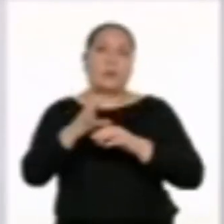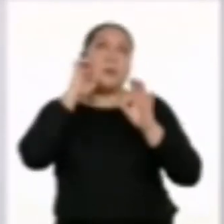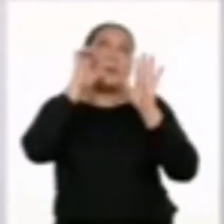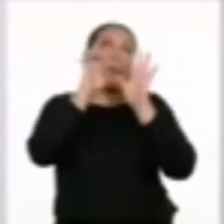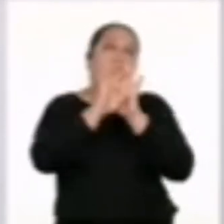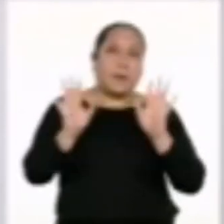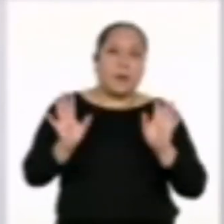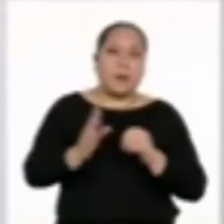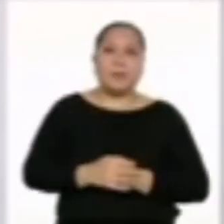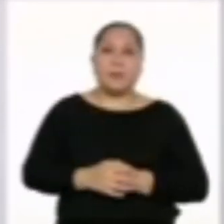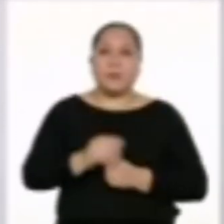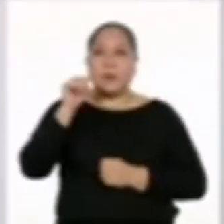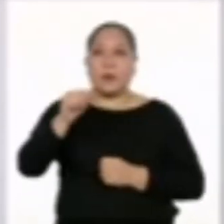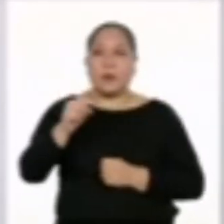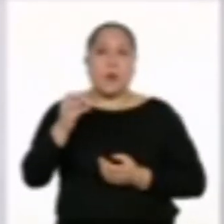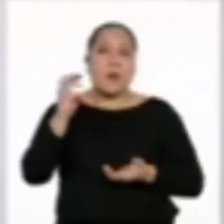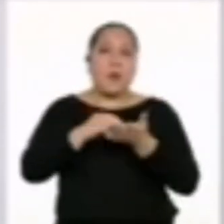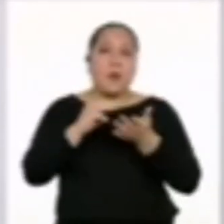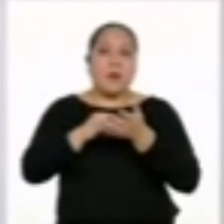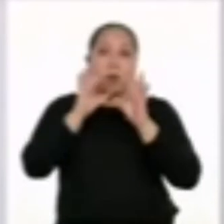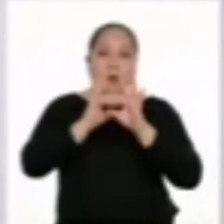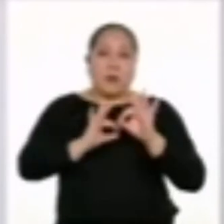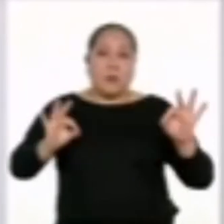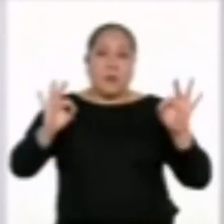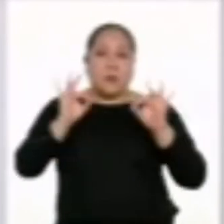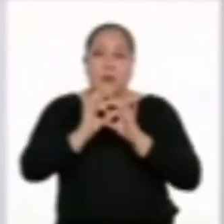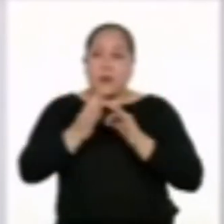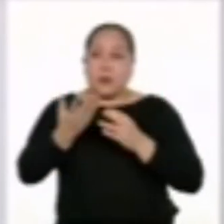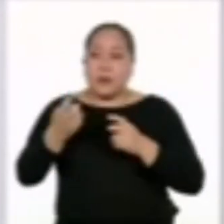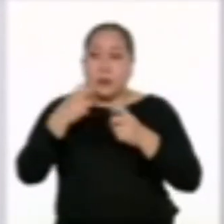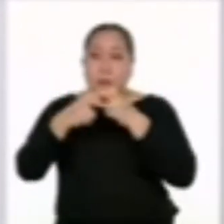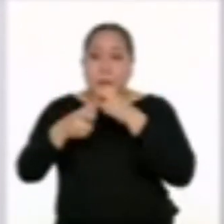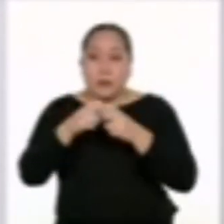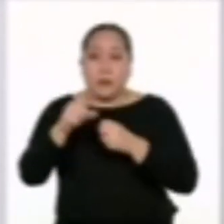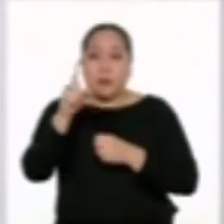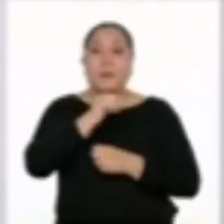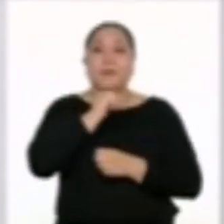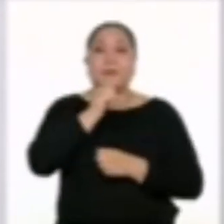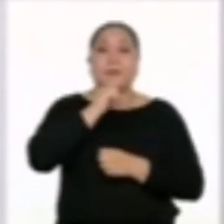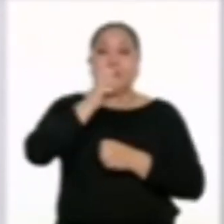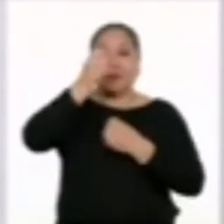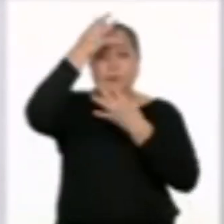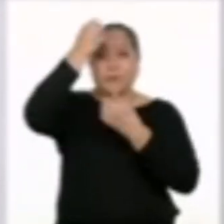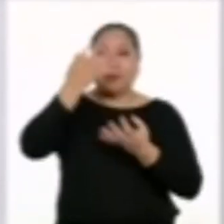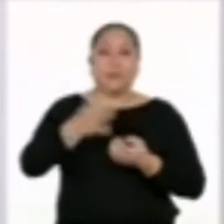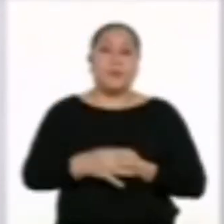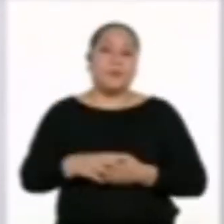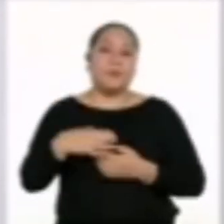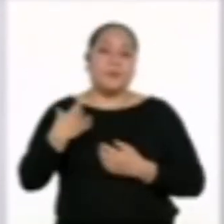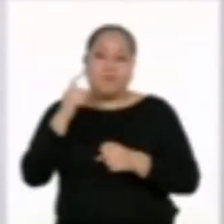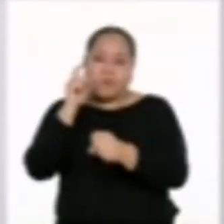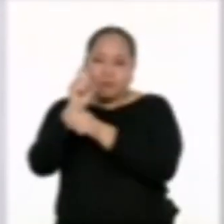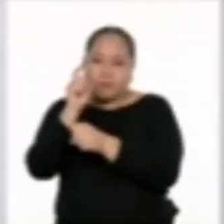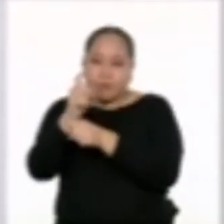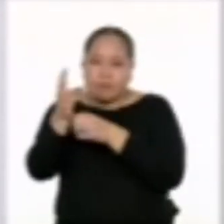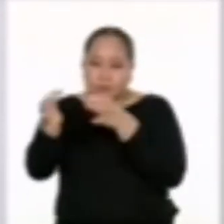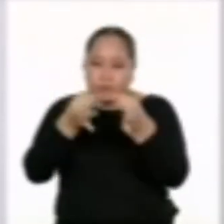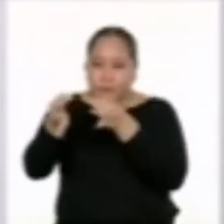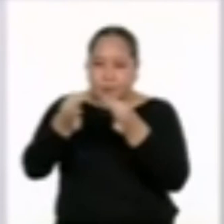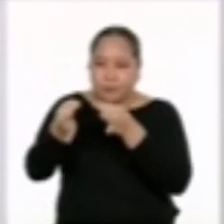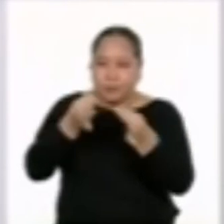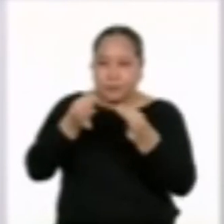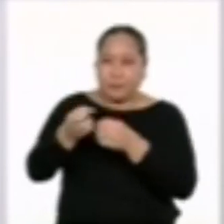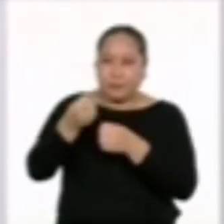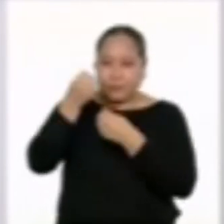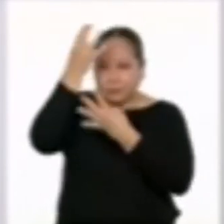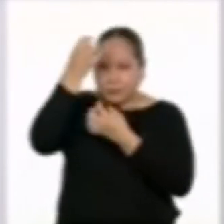Por ejemplo, si la principal causa es la desinformación, podríamos hacer una campaña informativa. En